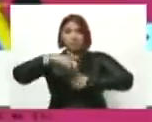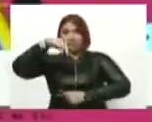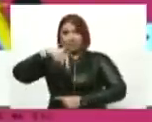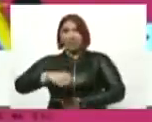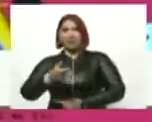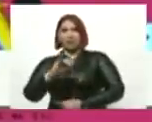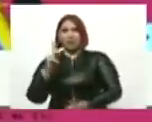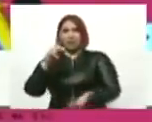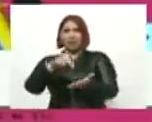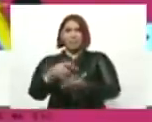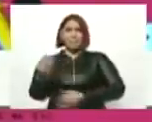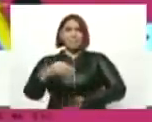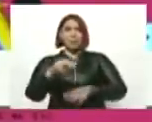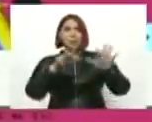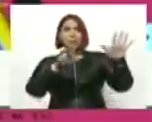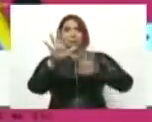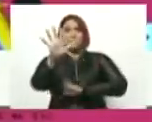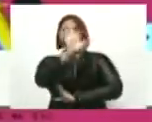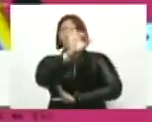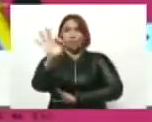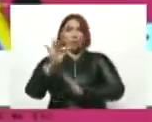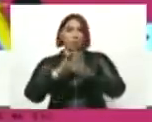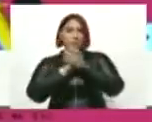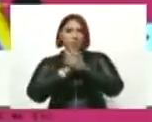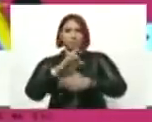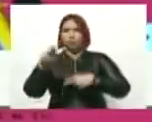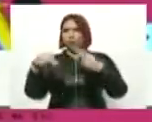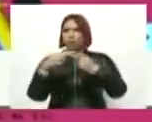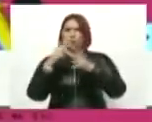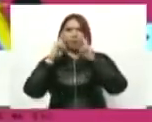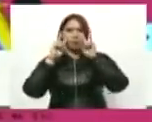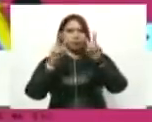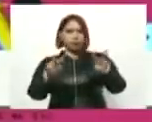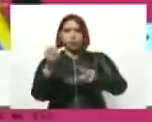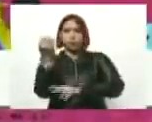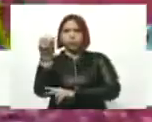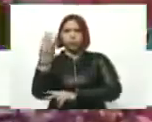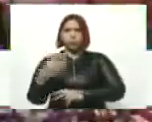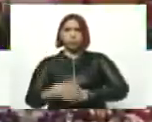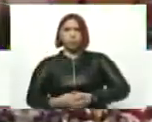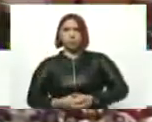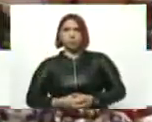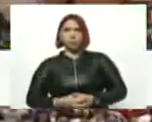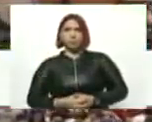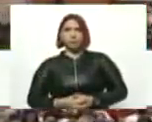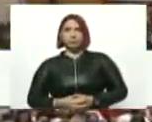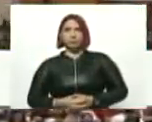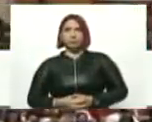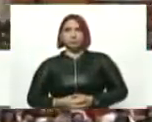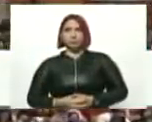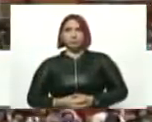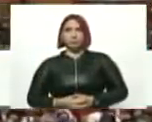presente más del 85% de compañeros que jamás habían venido a un Congreso.